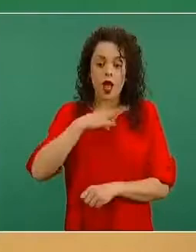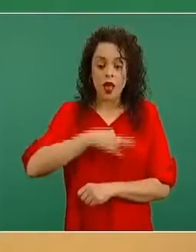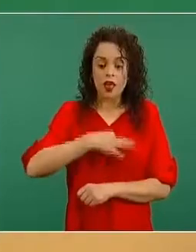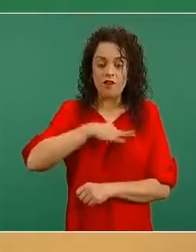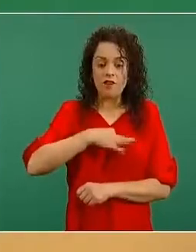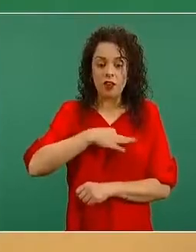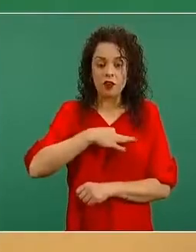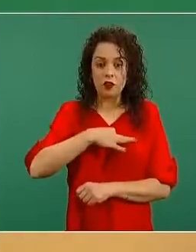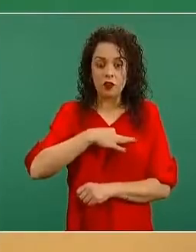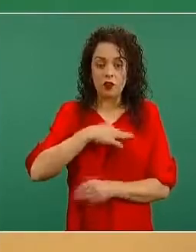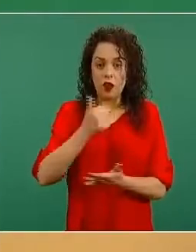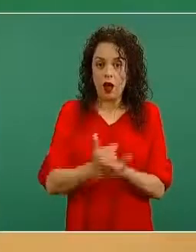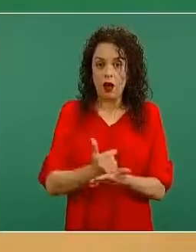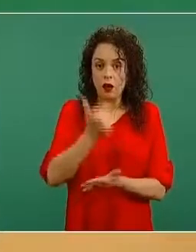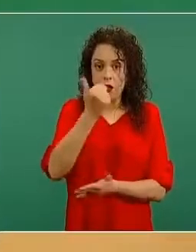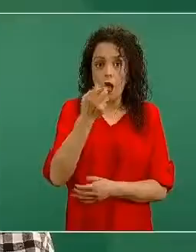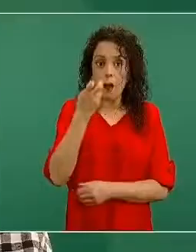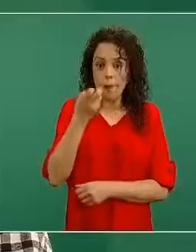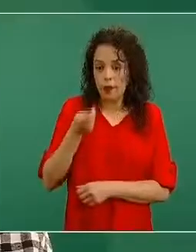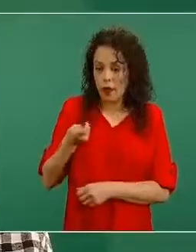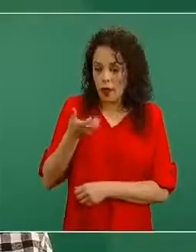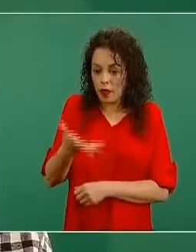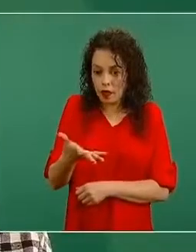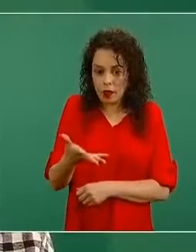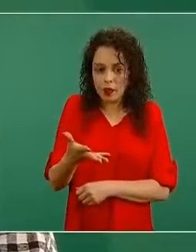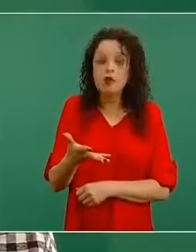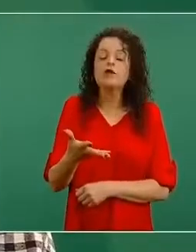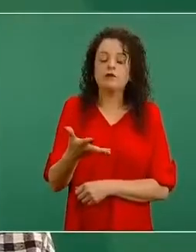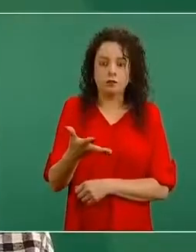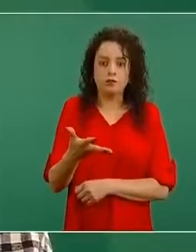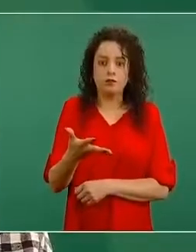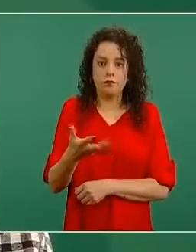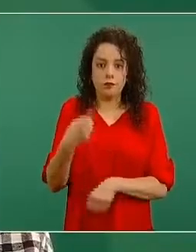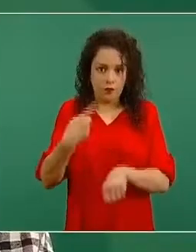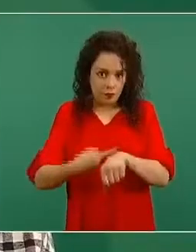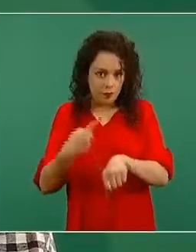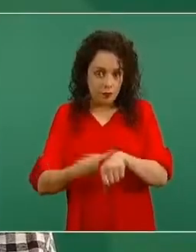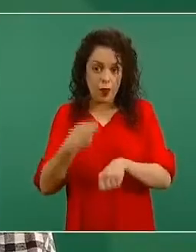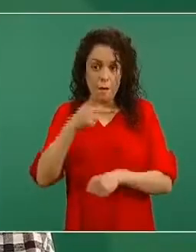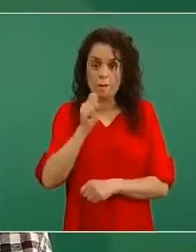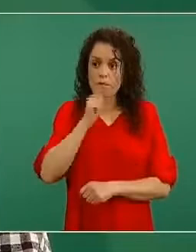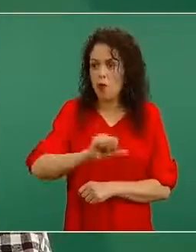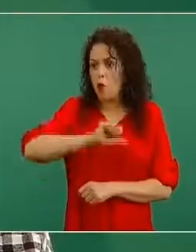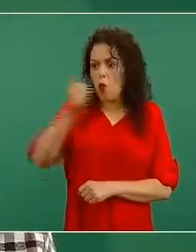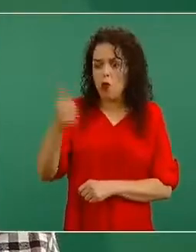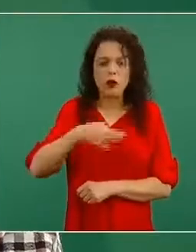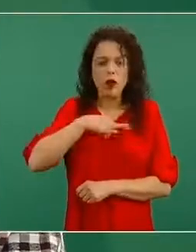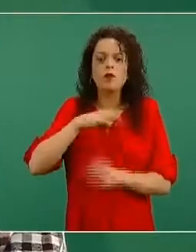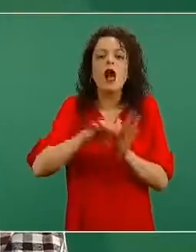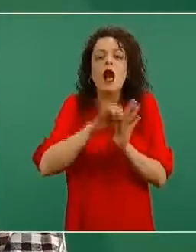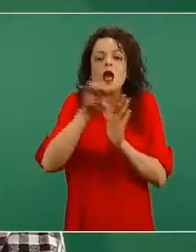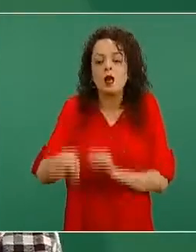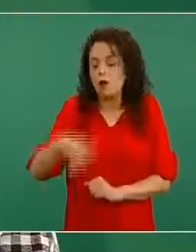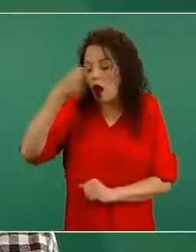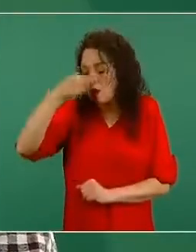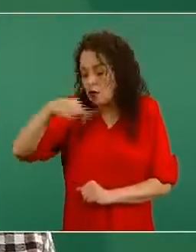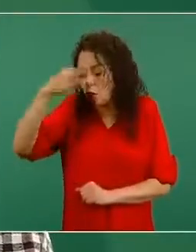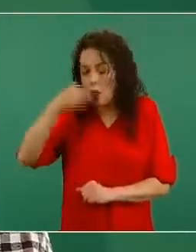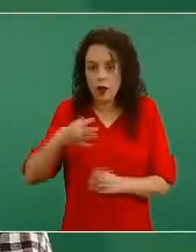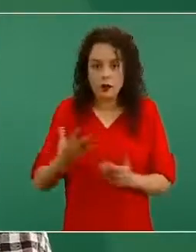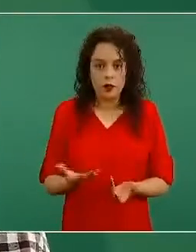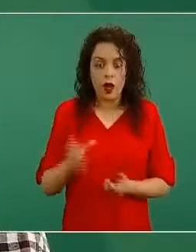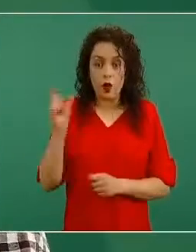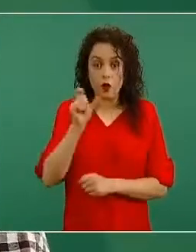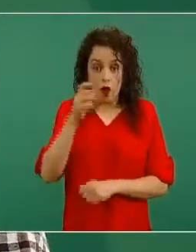aguda grave. Ese es el síndrome clínico que acompaña al COVID, pero también a otras infecciones, la influenza, por ejemplo. En el momento